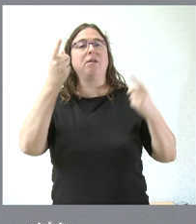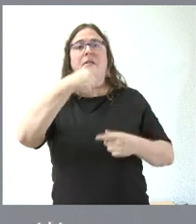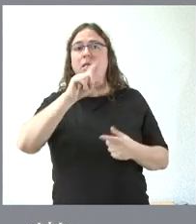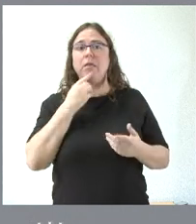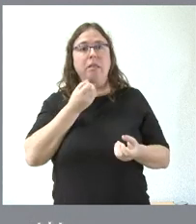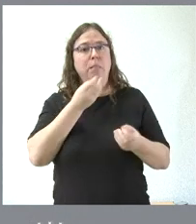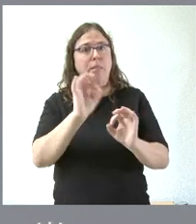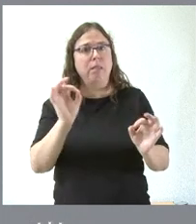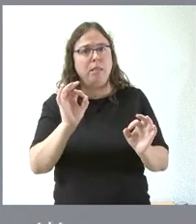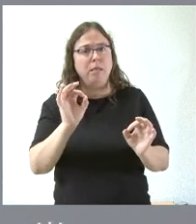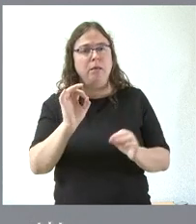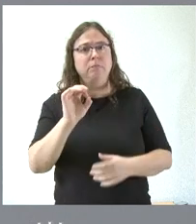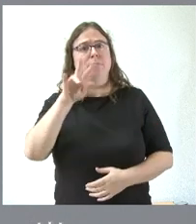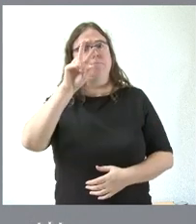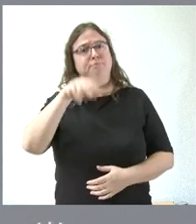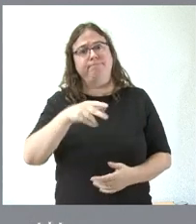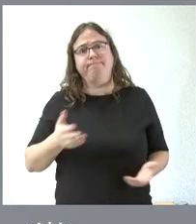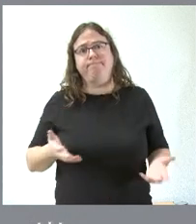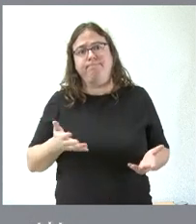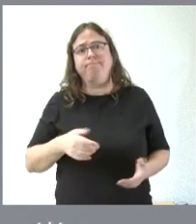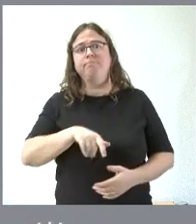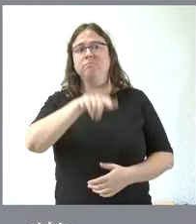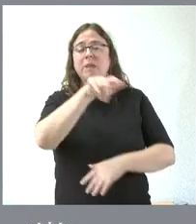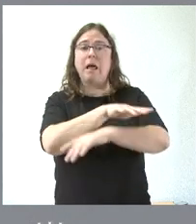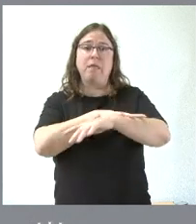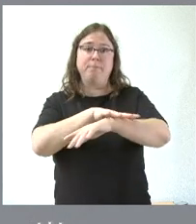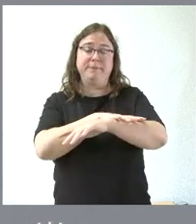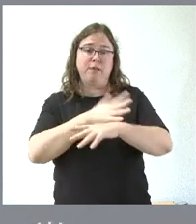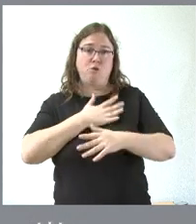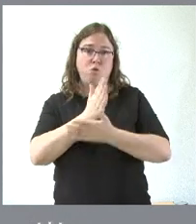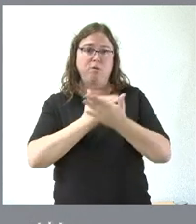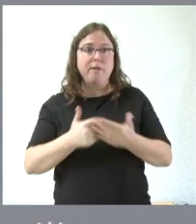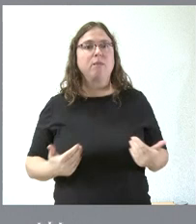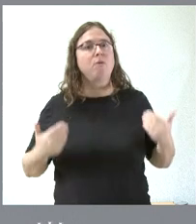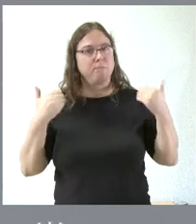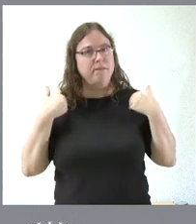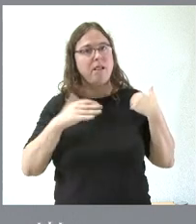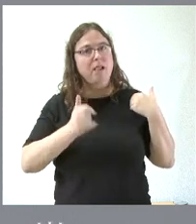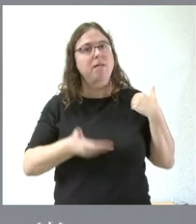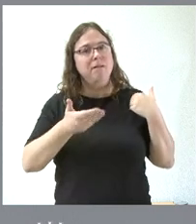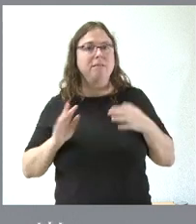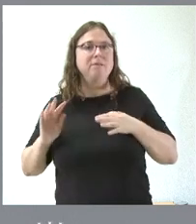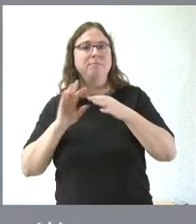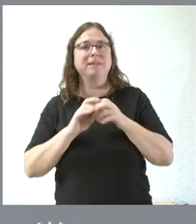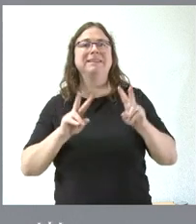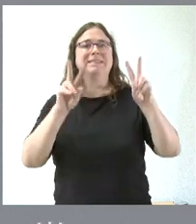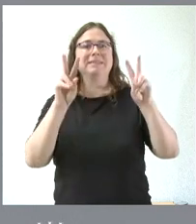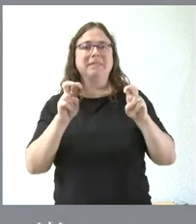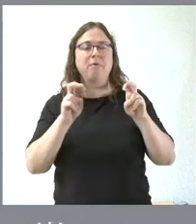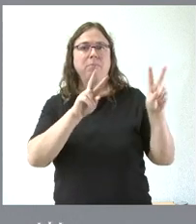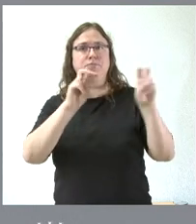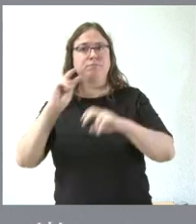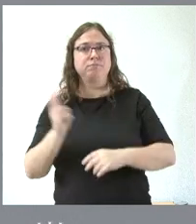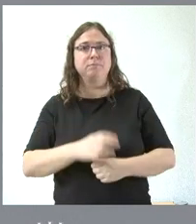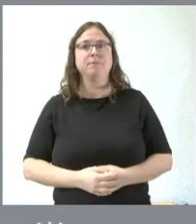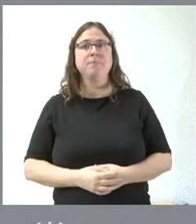producido y siendo Cómo es que la administración autonómica tiene competencias importantes en relación con estas cuestiones